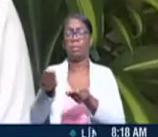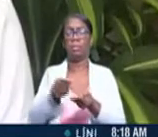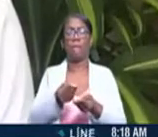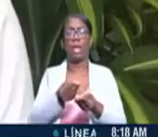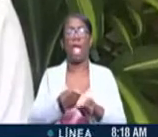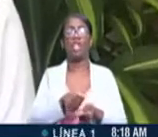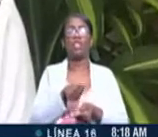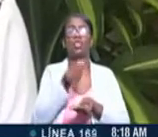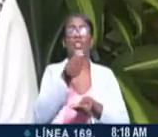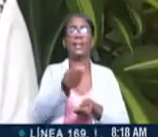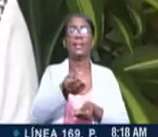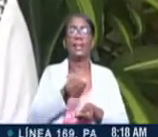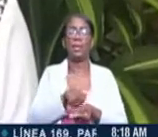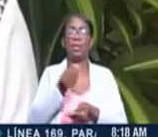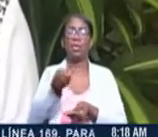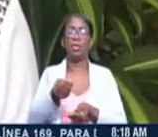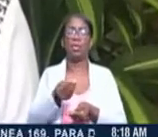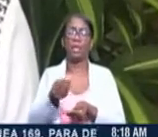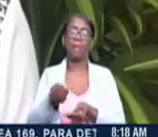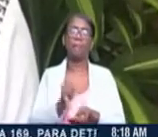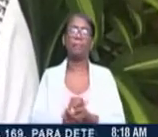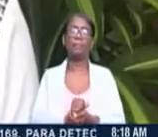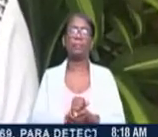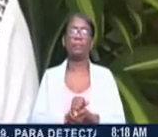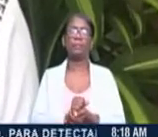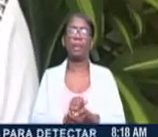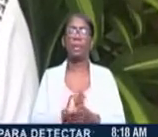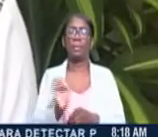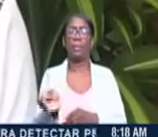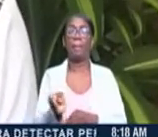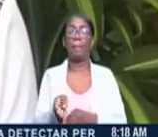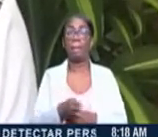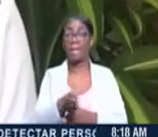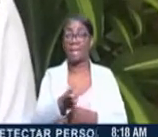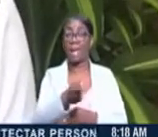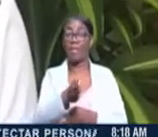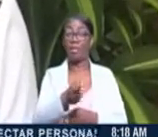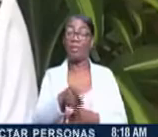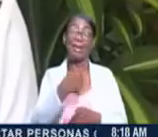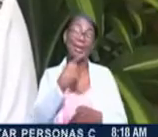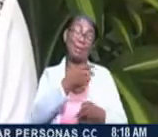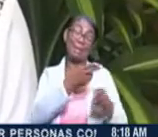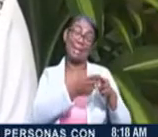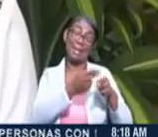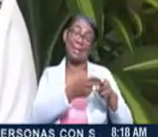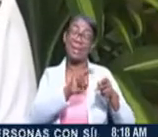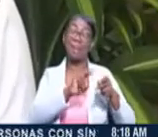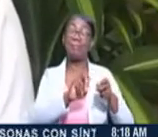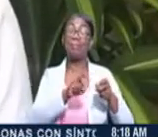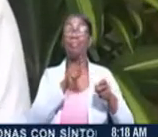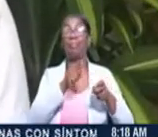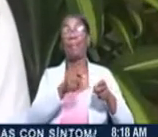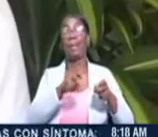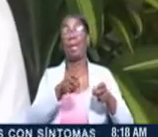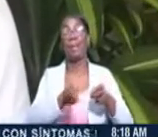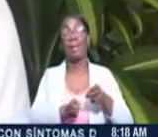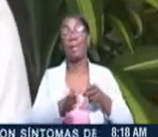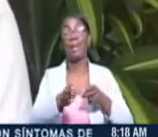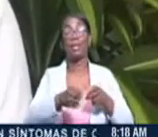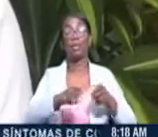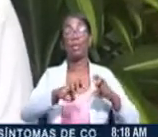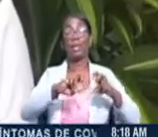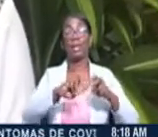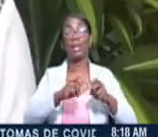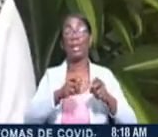el, creo que se denominaron pescadores solidarios, y a nivel nacional se donaron